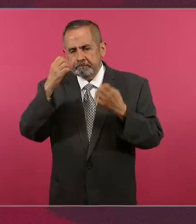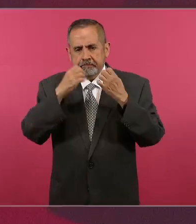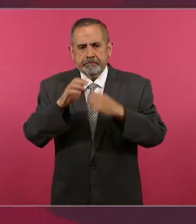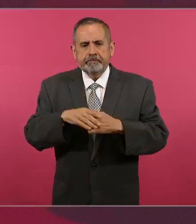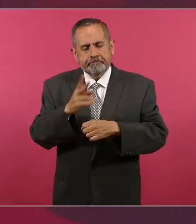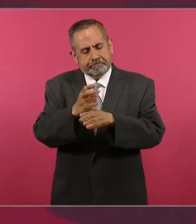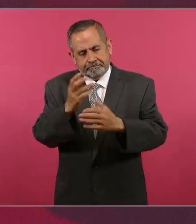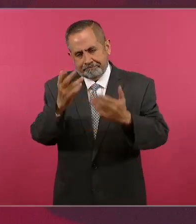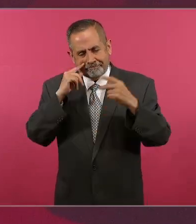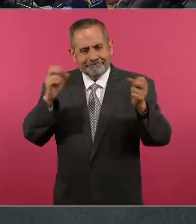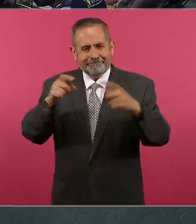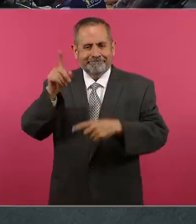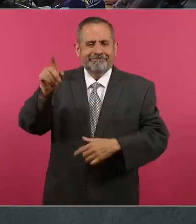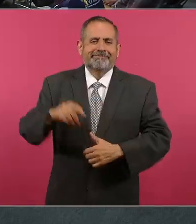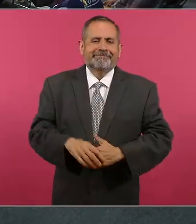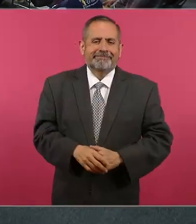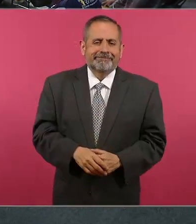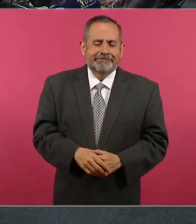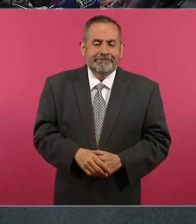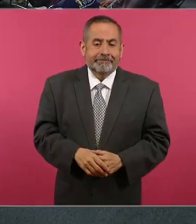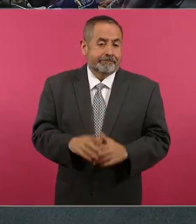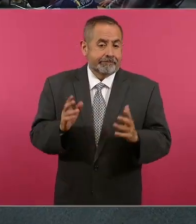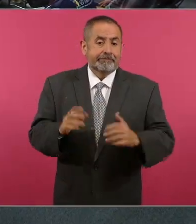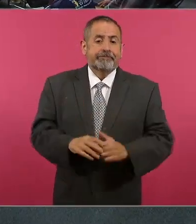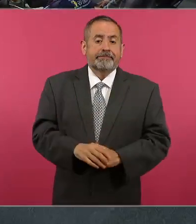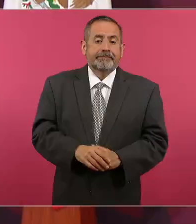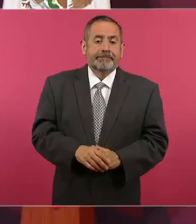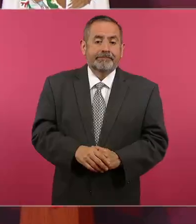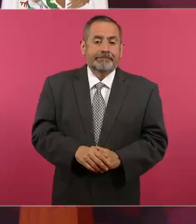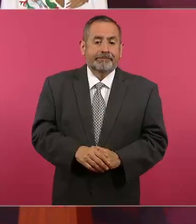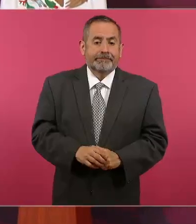Están invitados. Nada más que